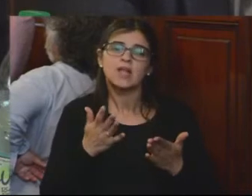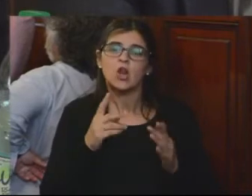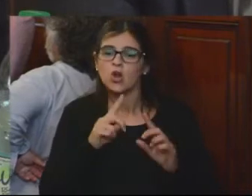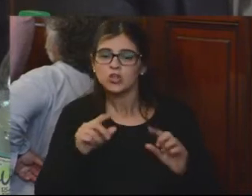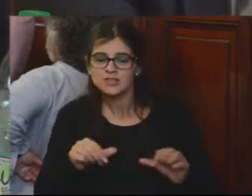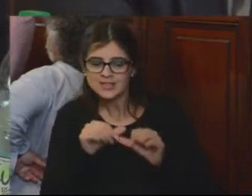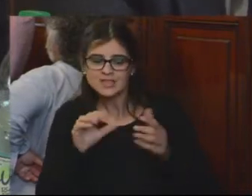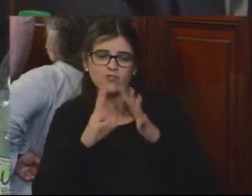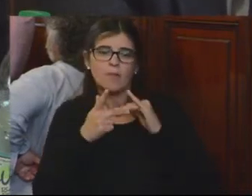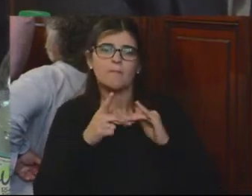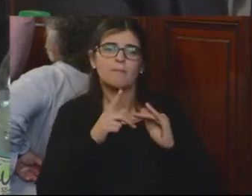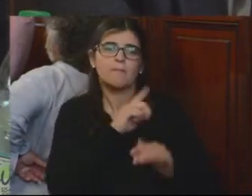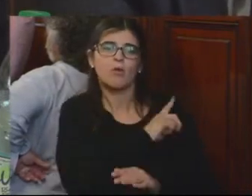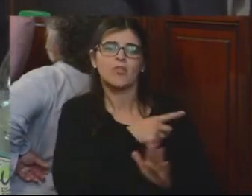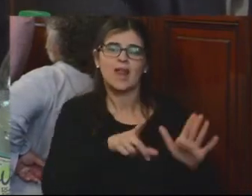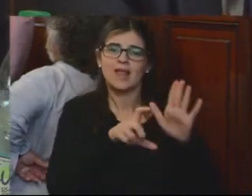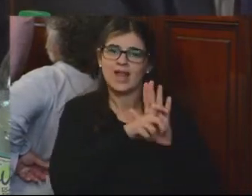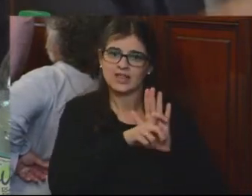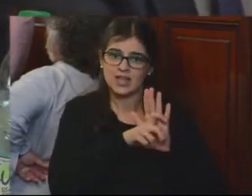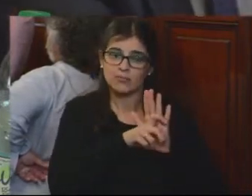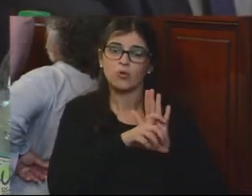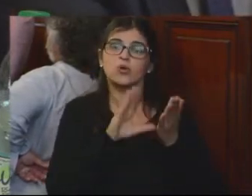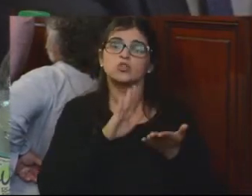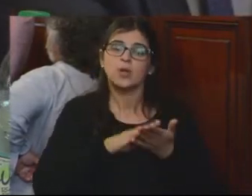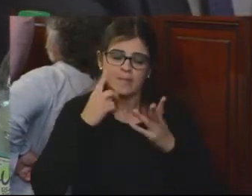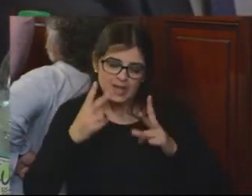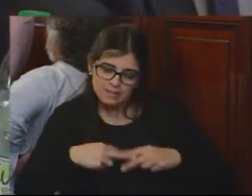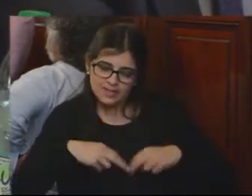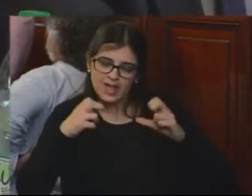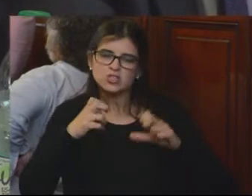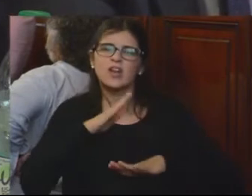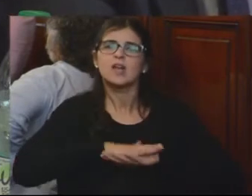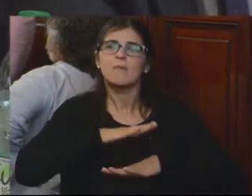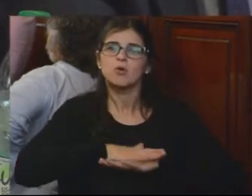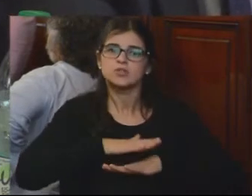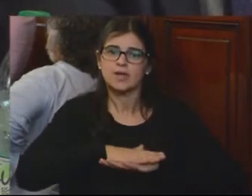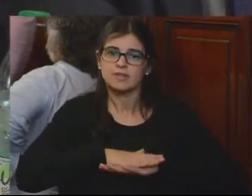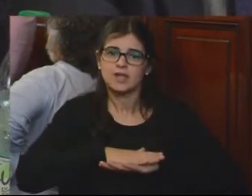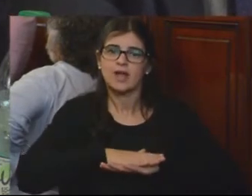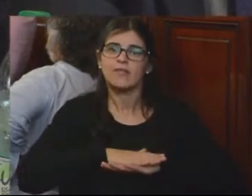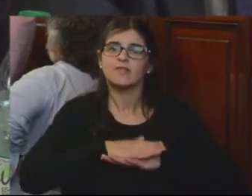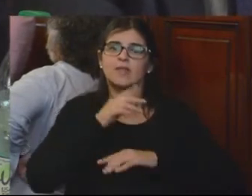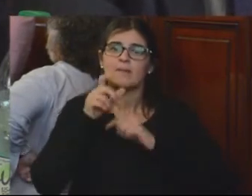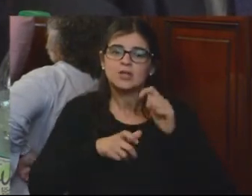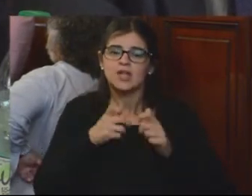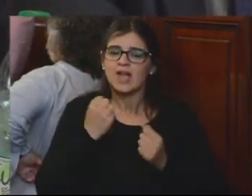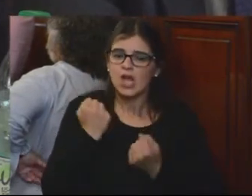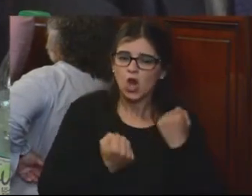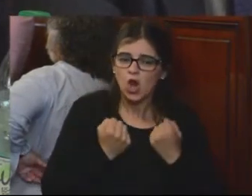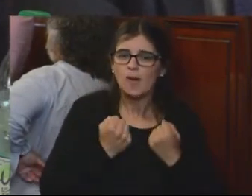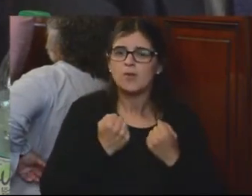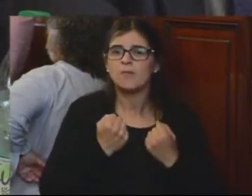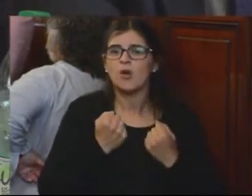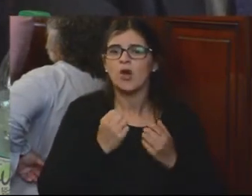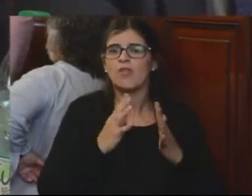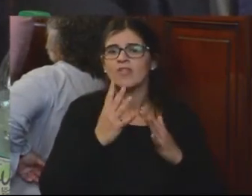poder legislativo en lo que tiene que ver con la investigación sobre las responsabilidades de los actores económicos del terrorismo